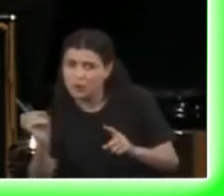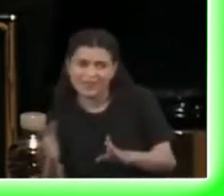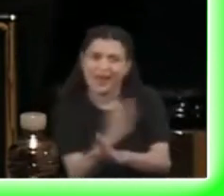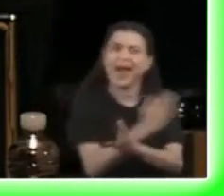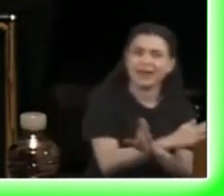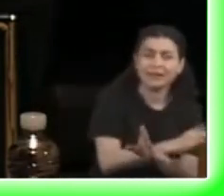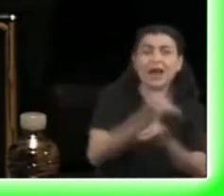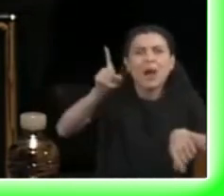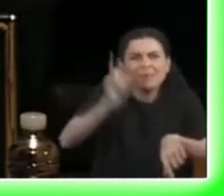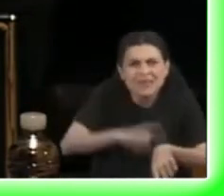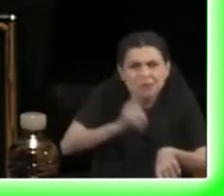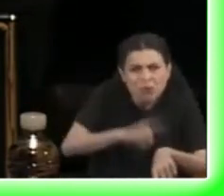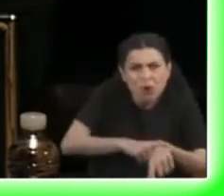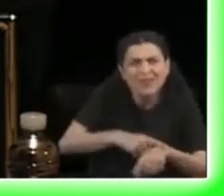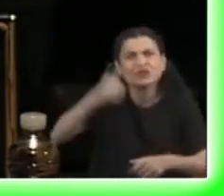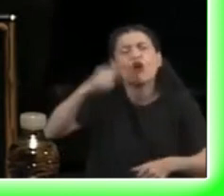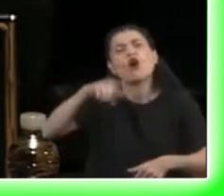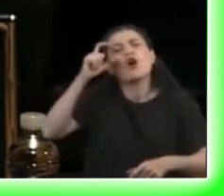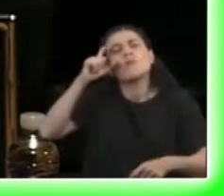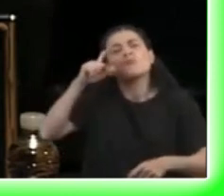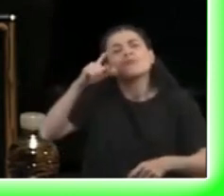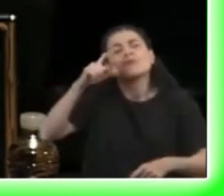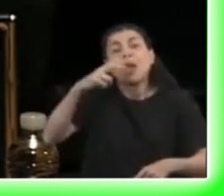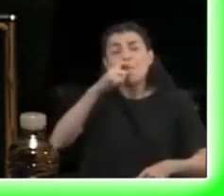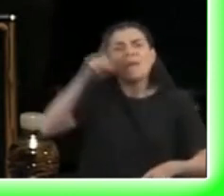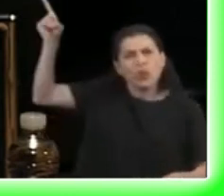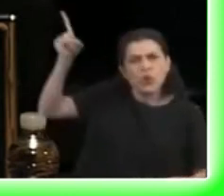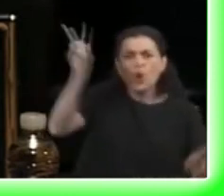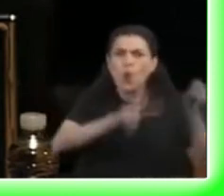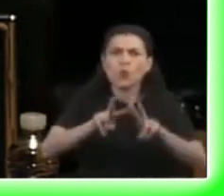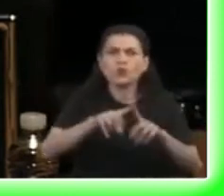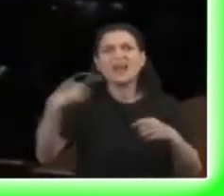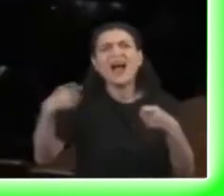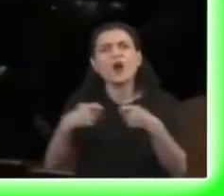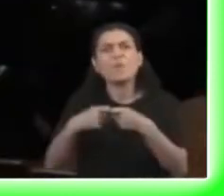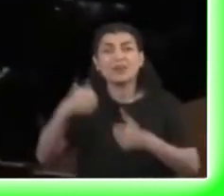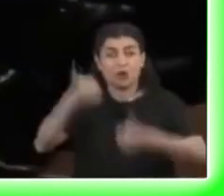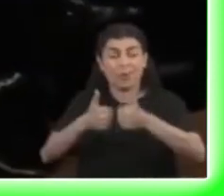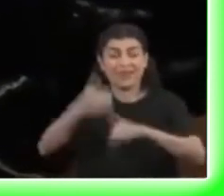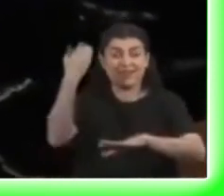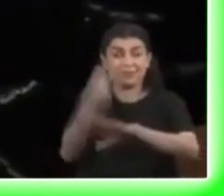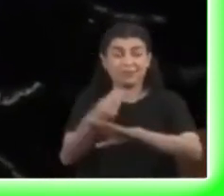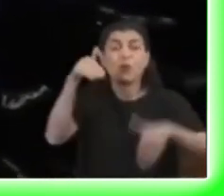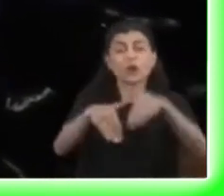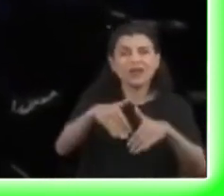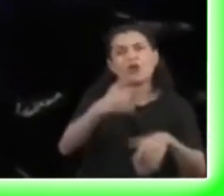elecciones, mientras que el mundo libre se queda cruzado de brazos.